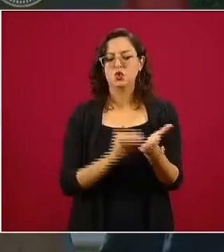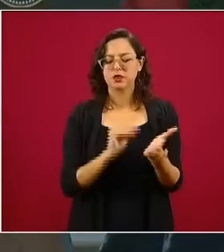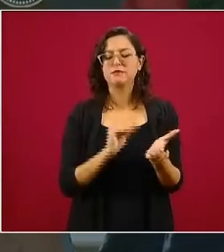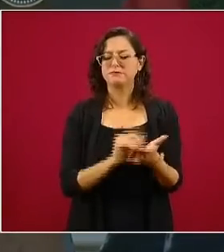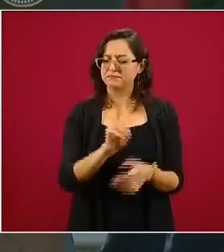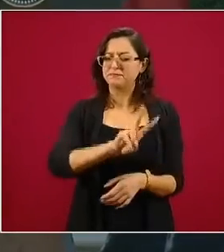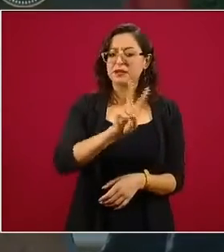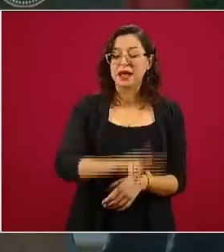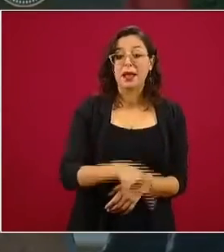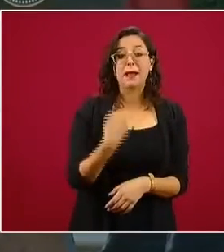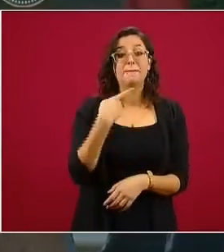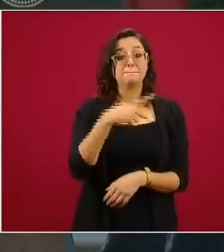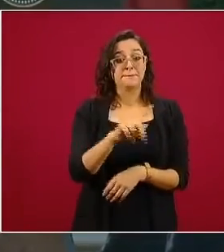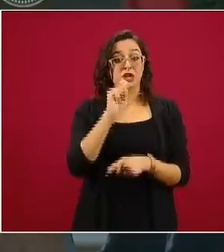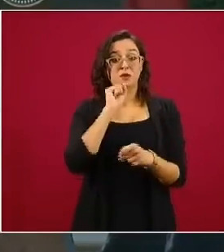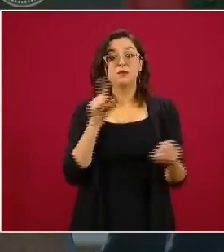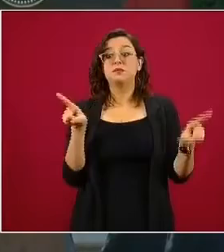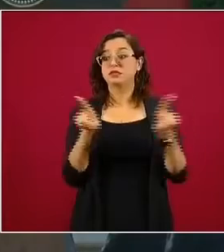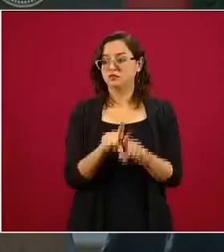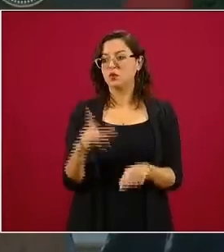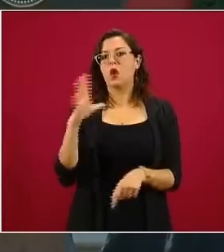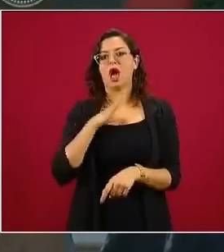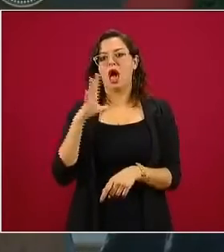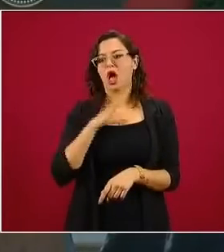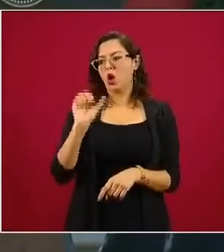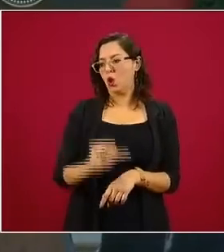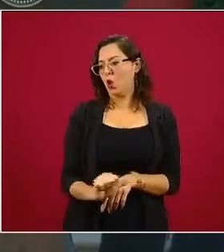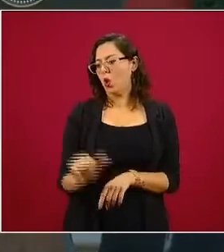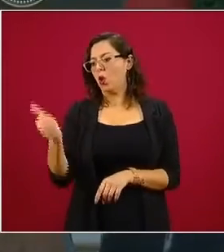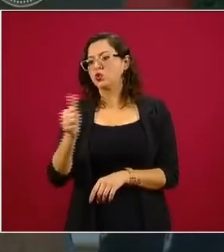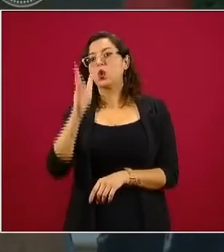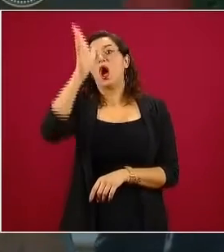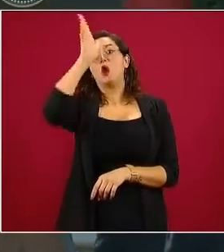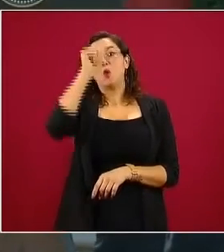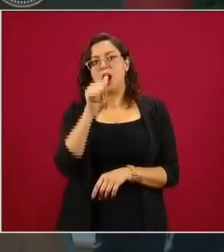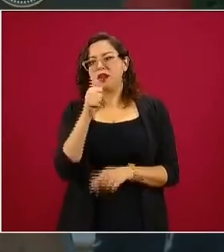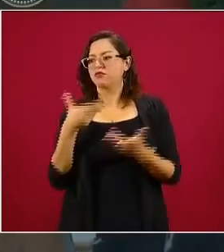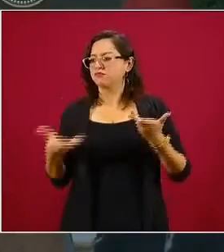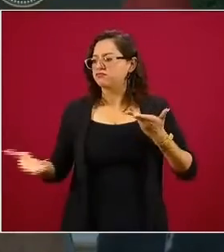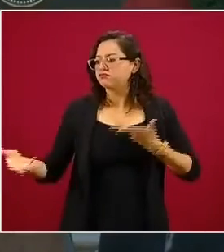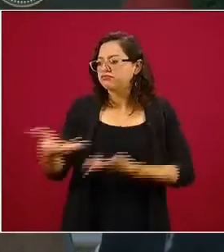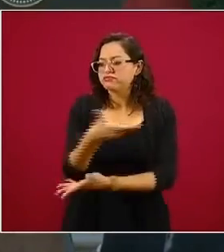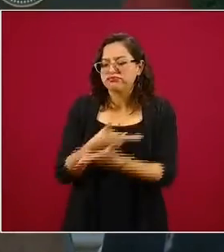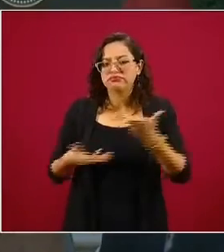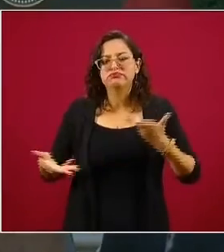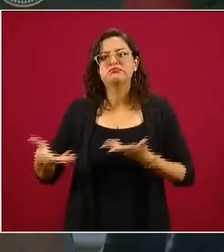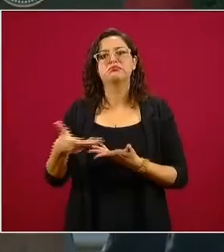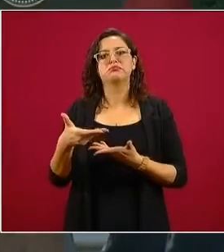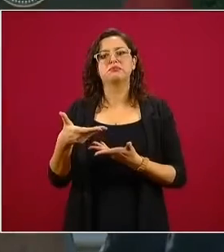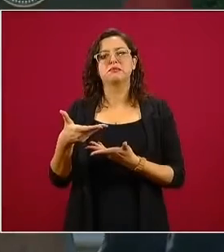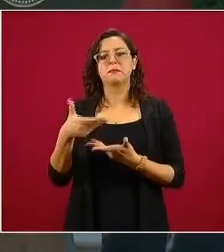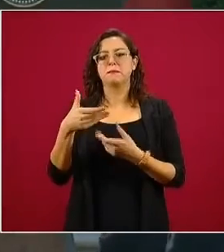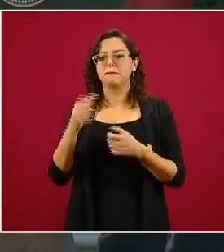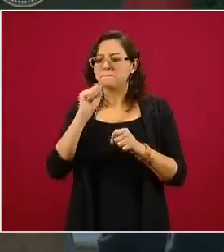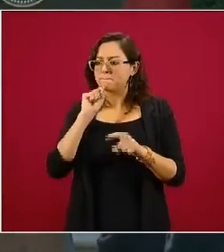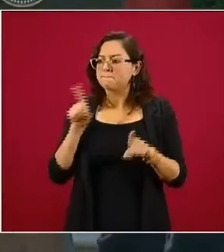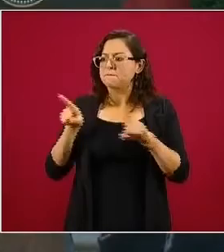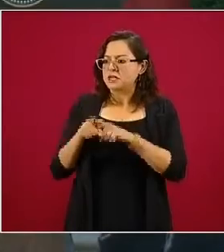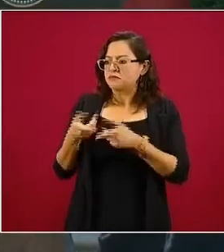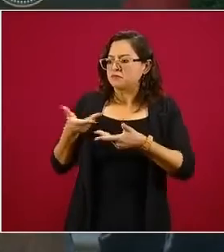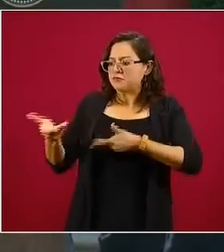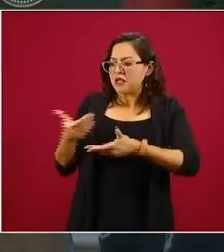acuerdos tácitos o explícitos de cooperación y de